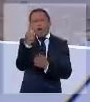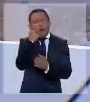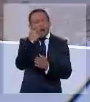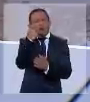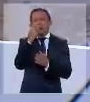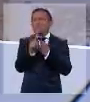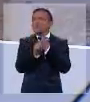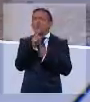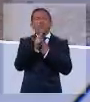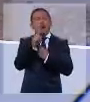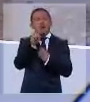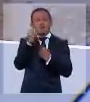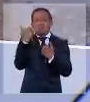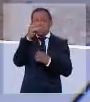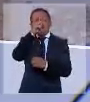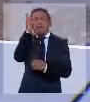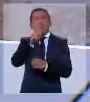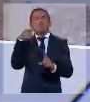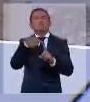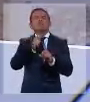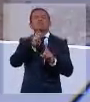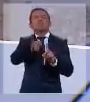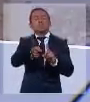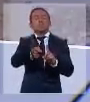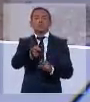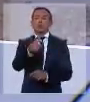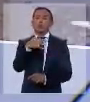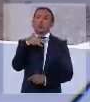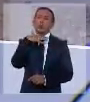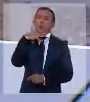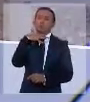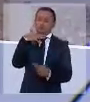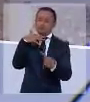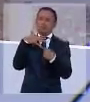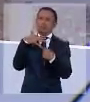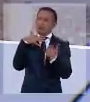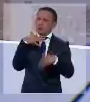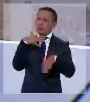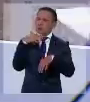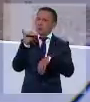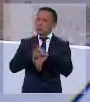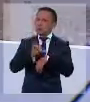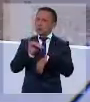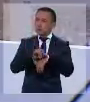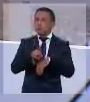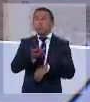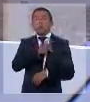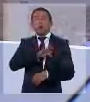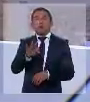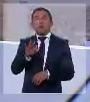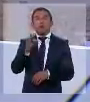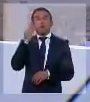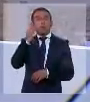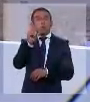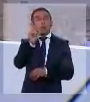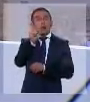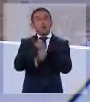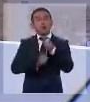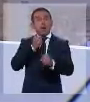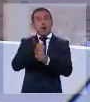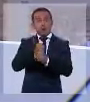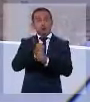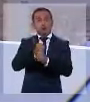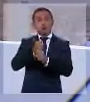Se puede medir en los últimos 20 años, pasamos de el